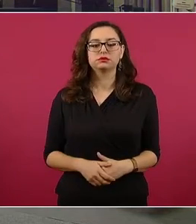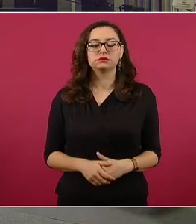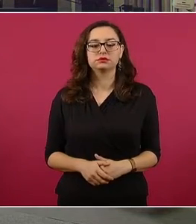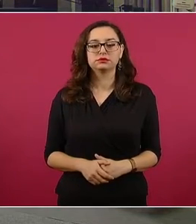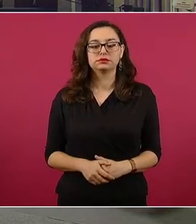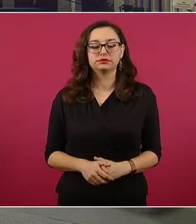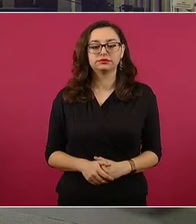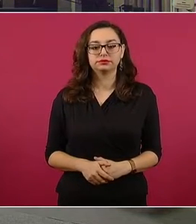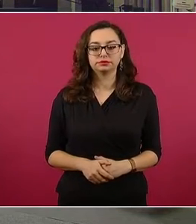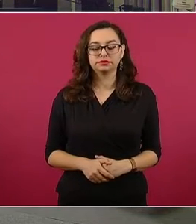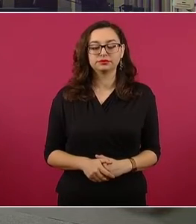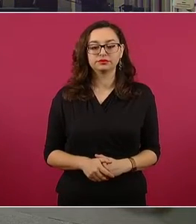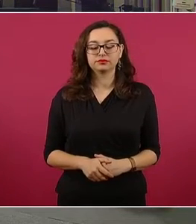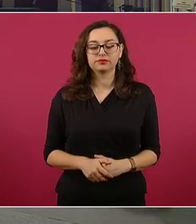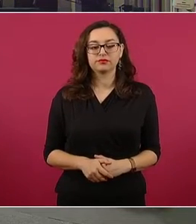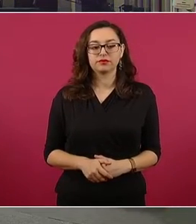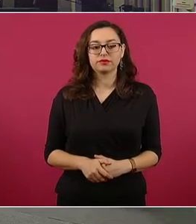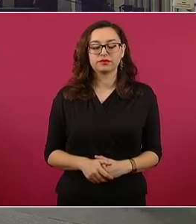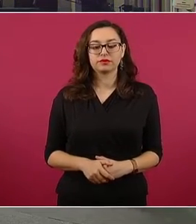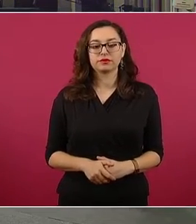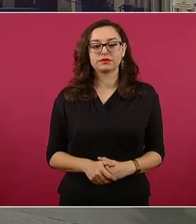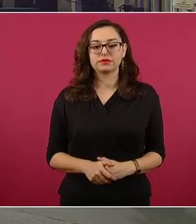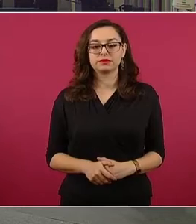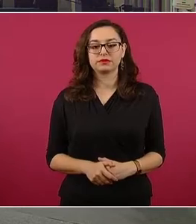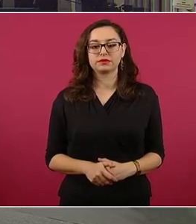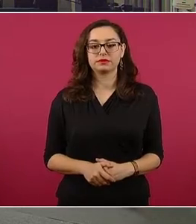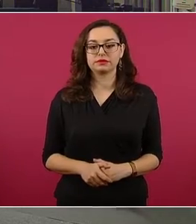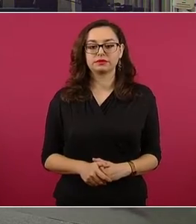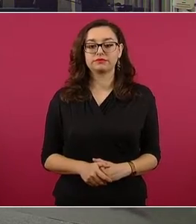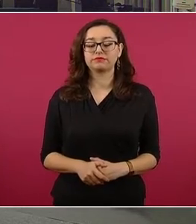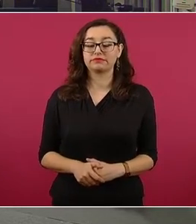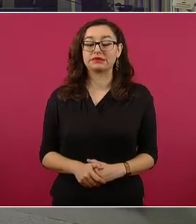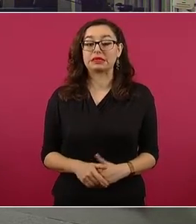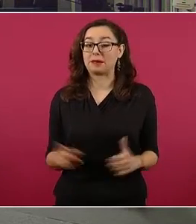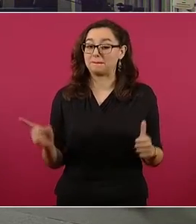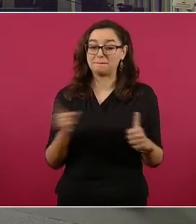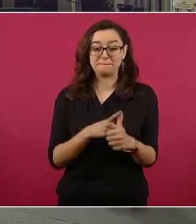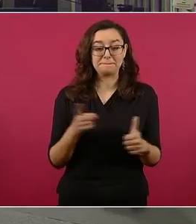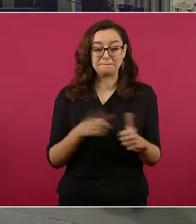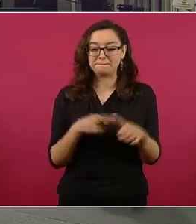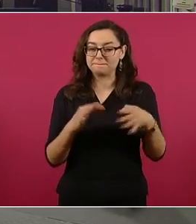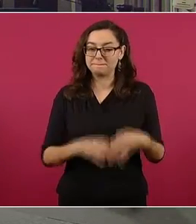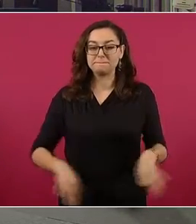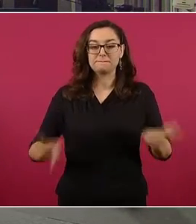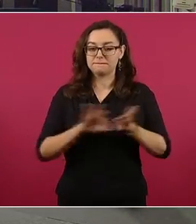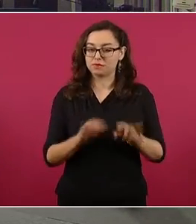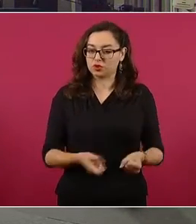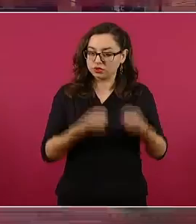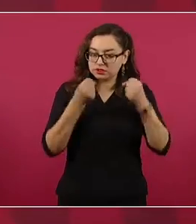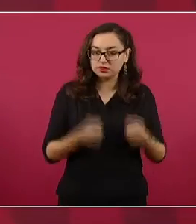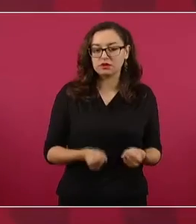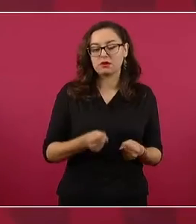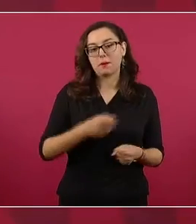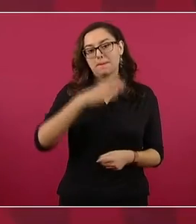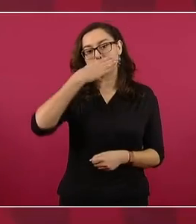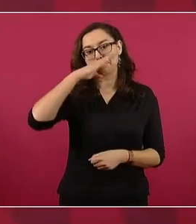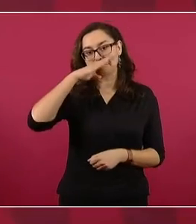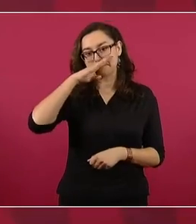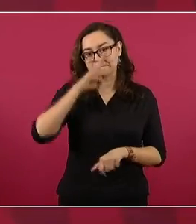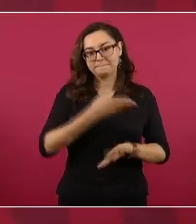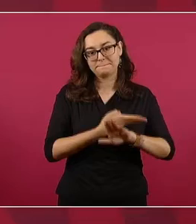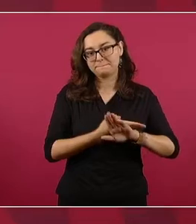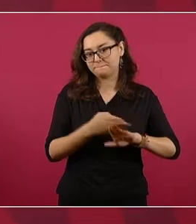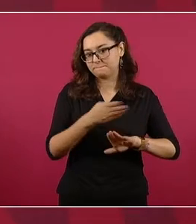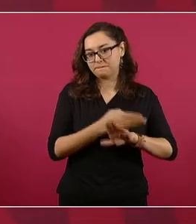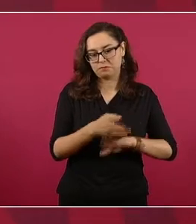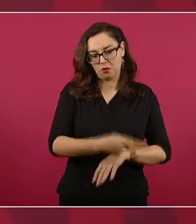garantizando que no nos falte el maíz blanco. Como lo mencionas, somos